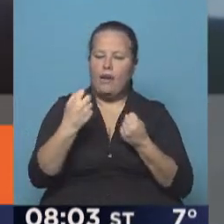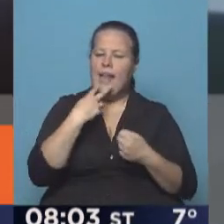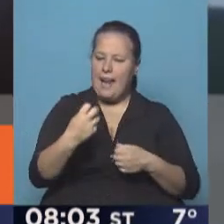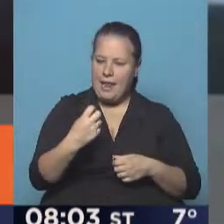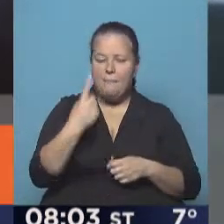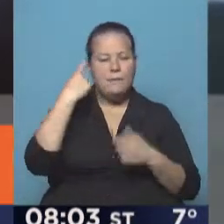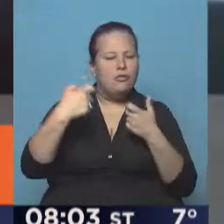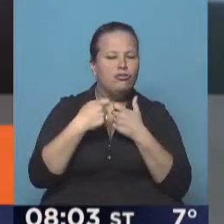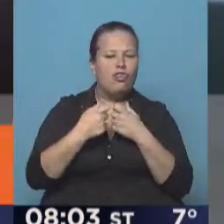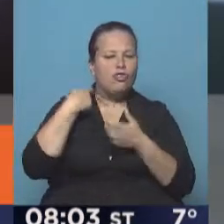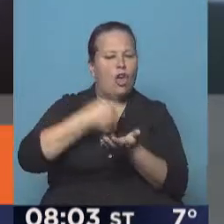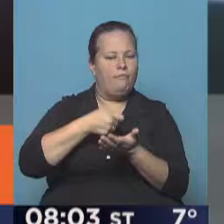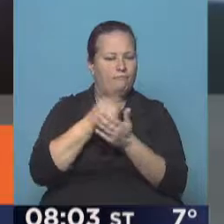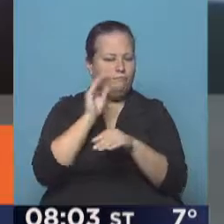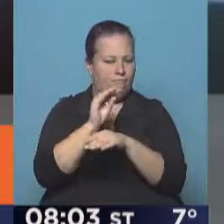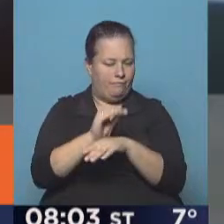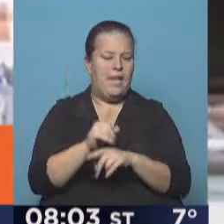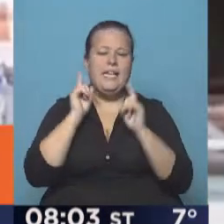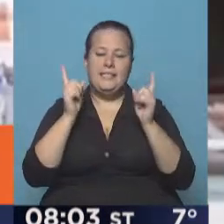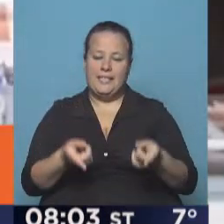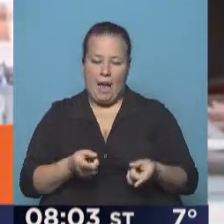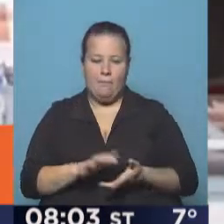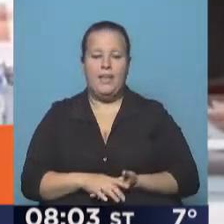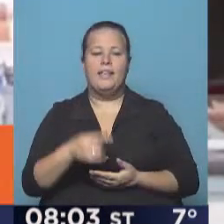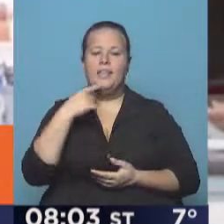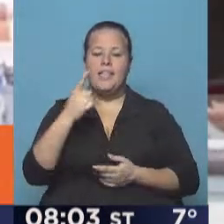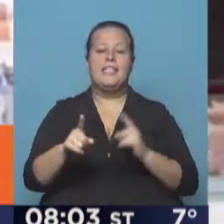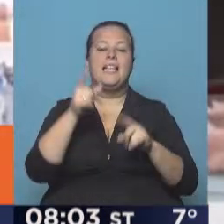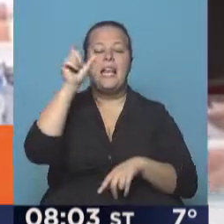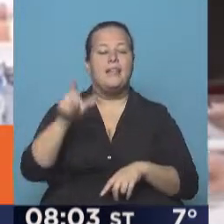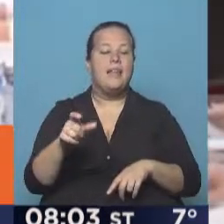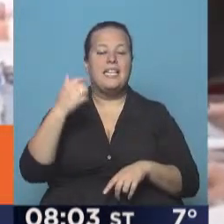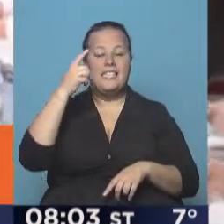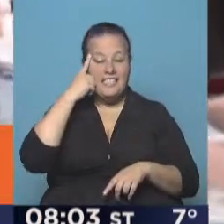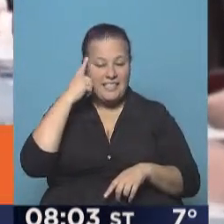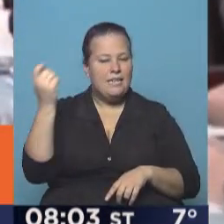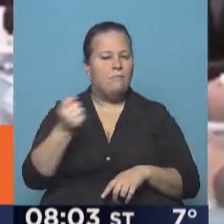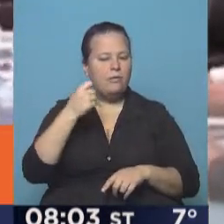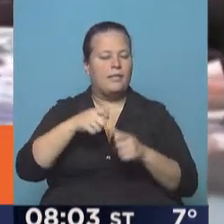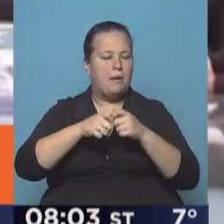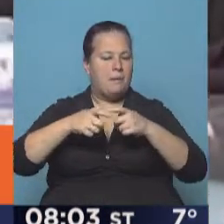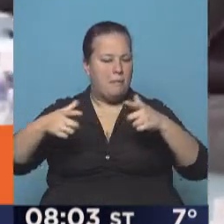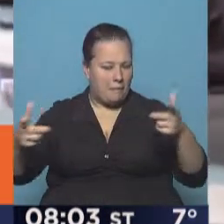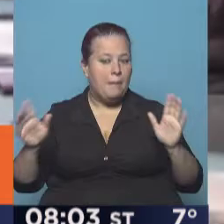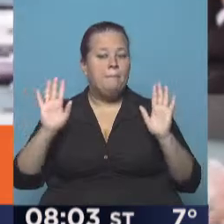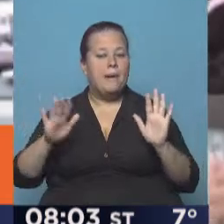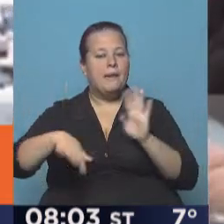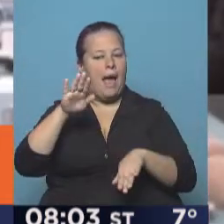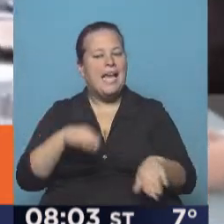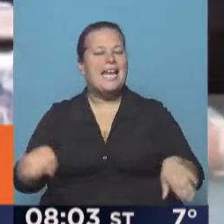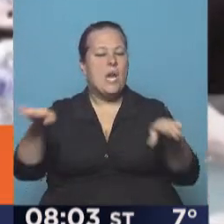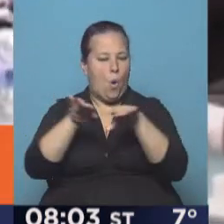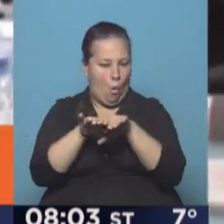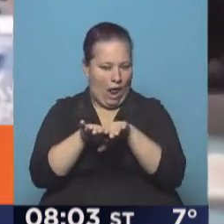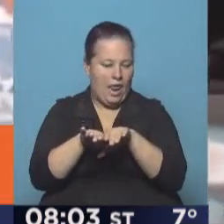Belgrano Cargas, un gasoducto, un acueducto y también obras viales. El embajador Diego Guelar aseguró que